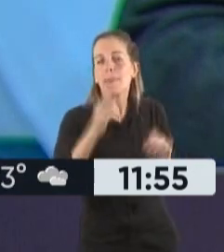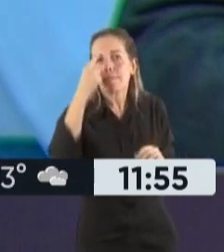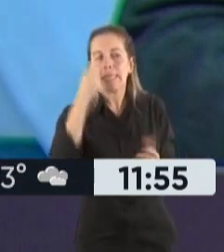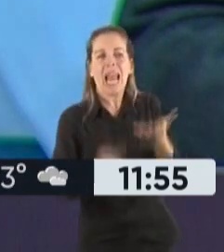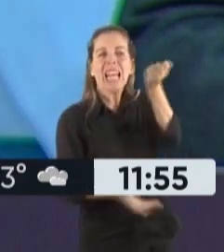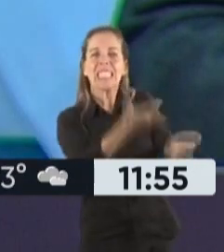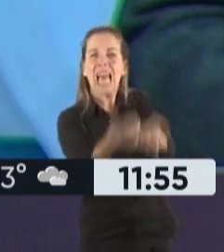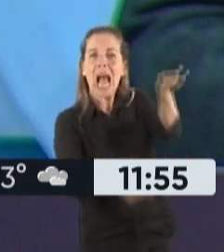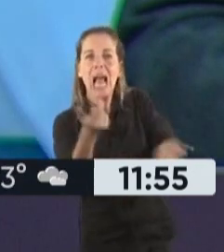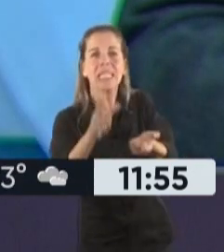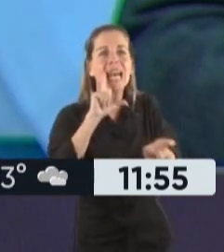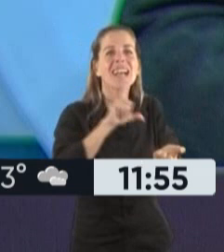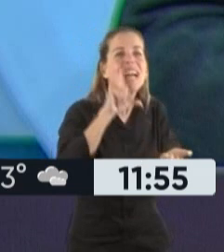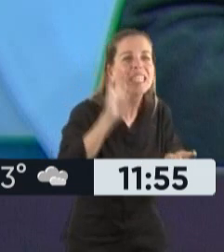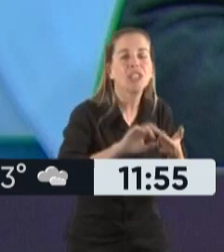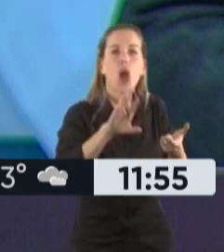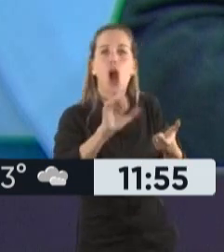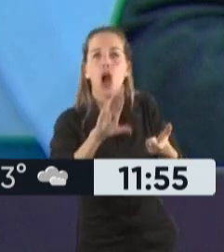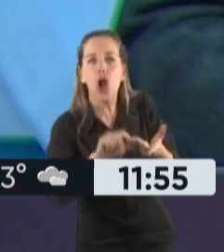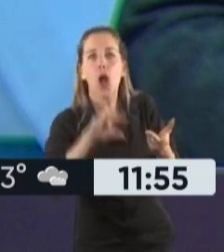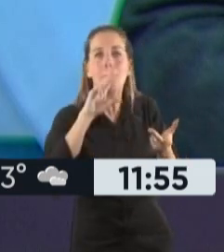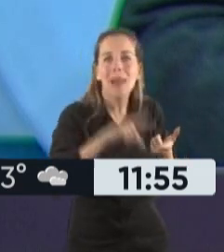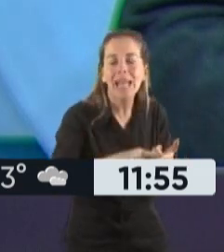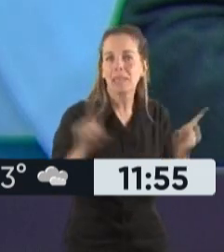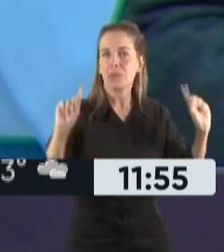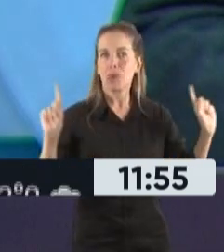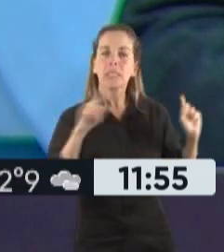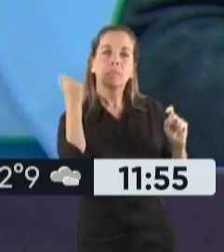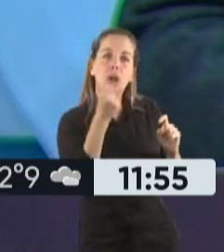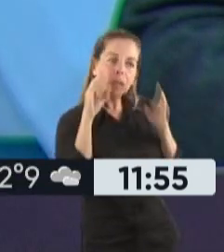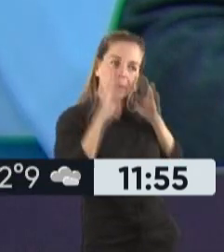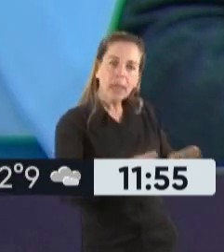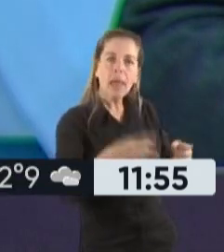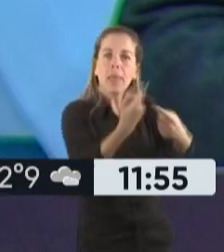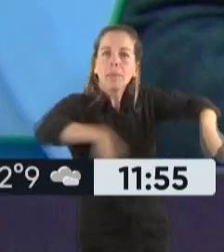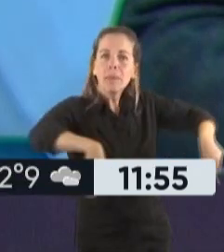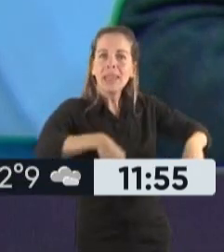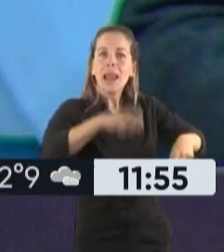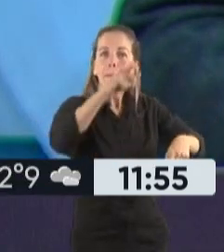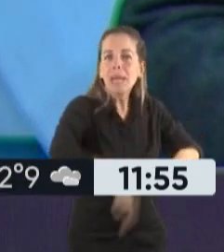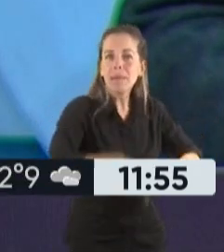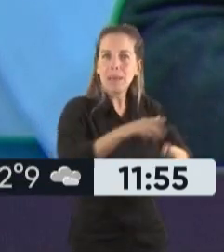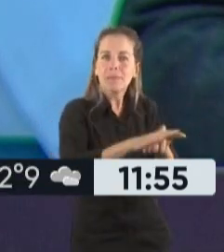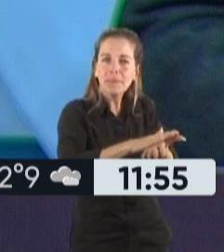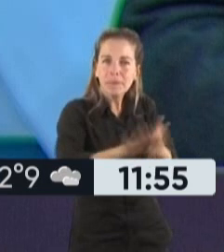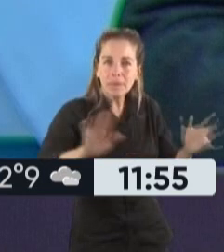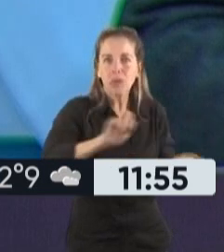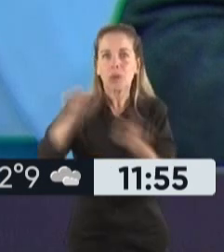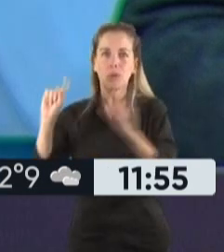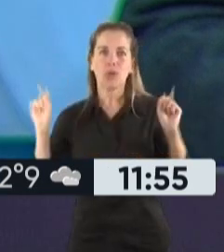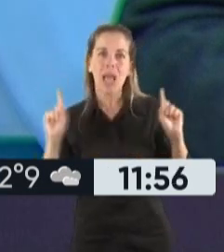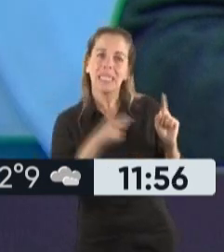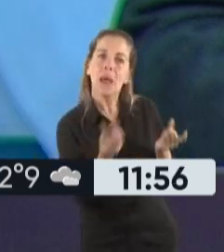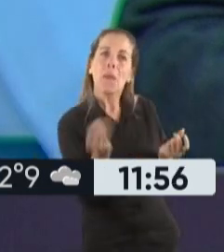litio. El extractivismo también es llevarse la producción primaria agropecuaria sin agregarle valor. ¿Y cómo podemos agregarle valor a esa